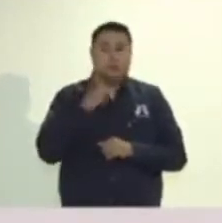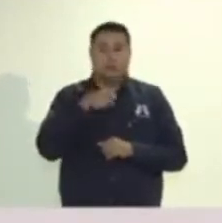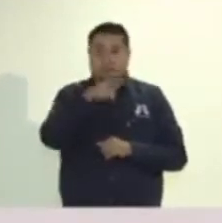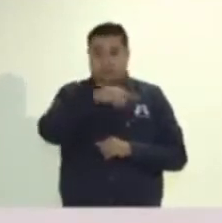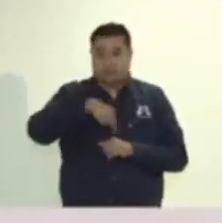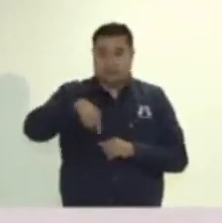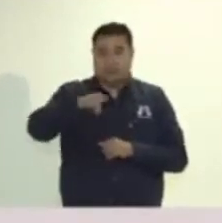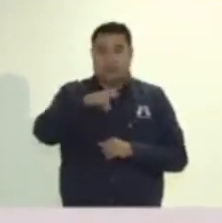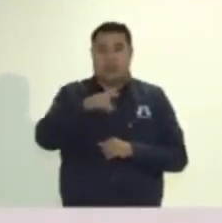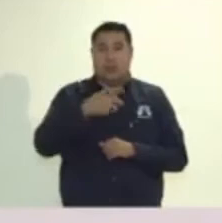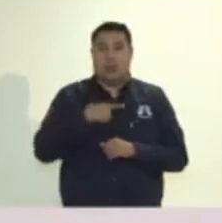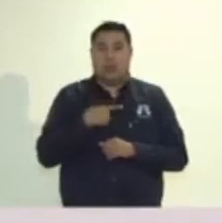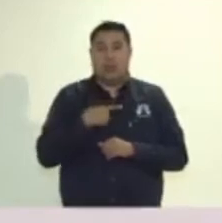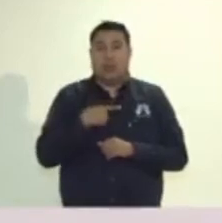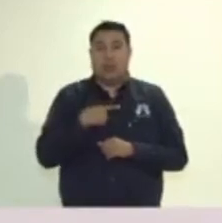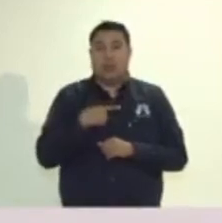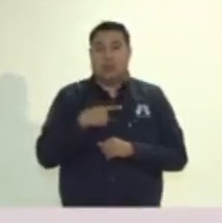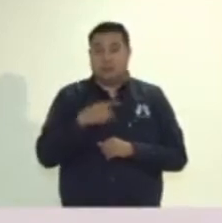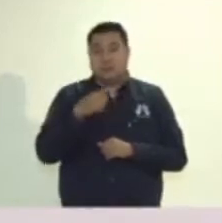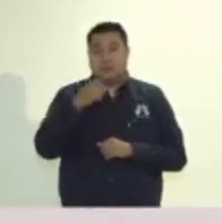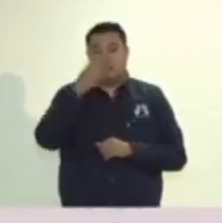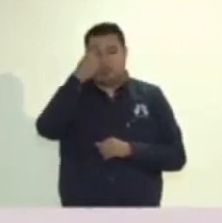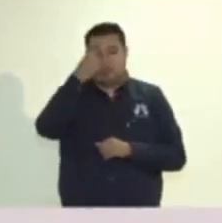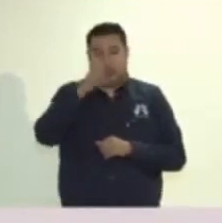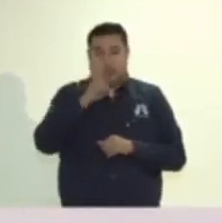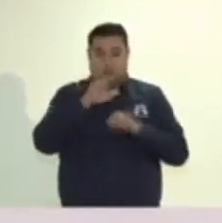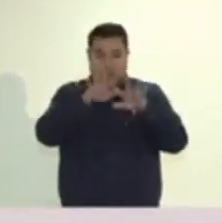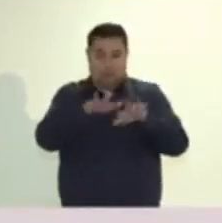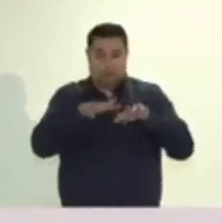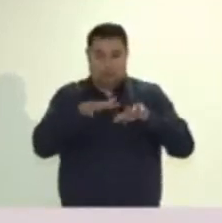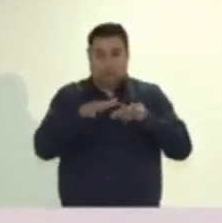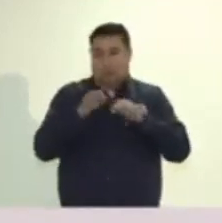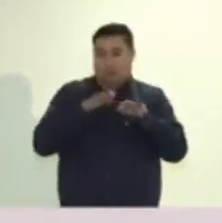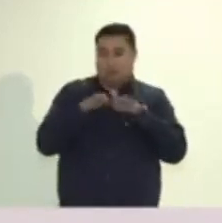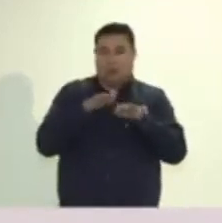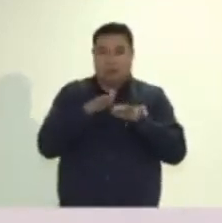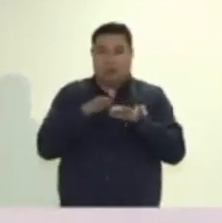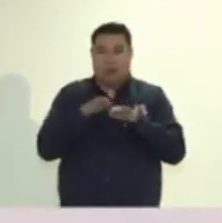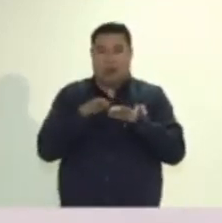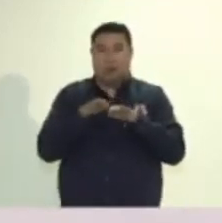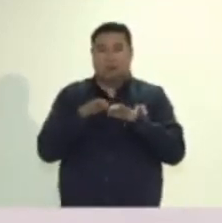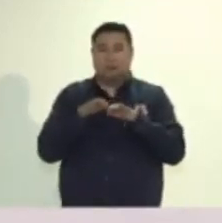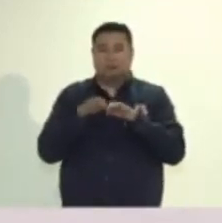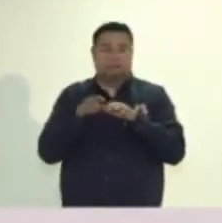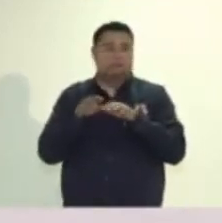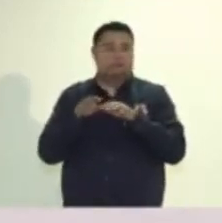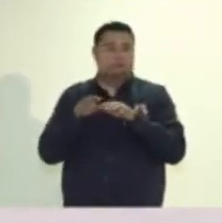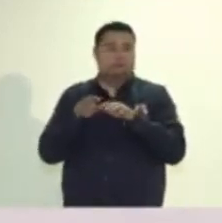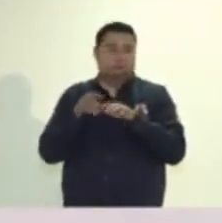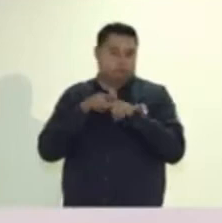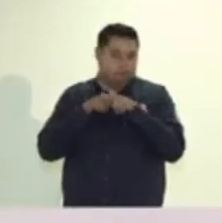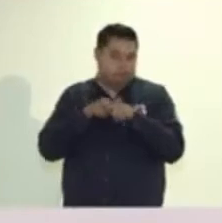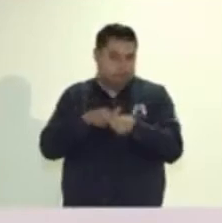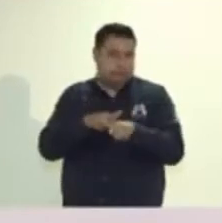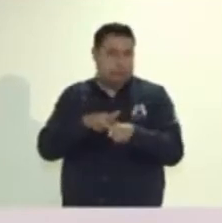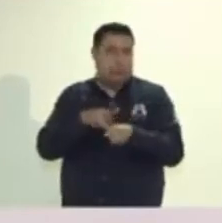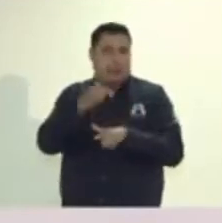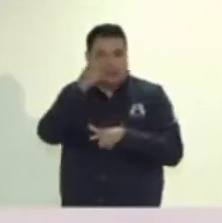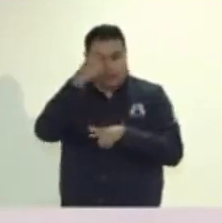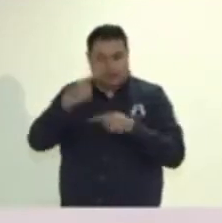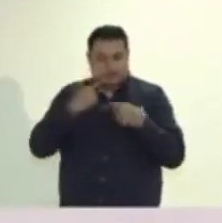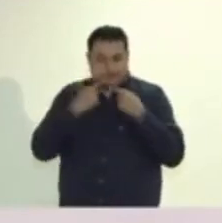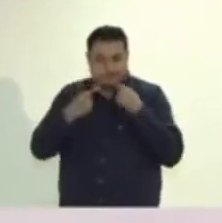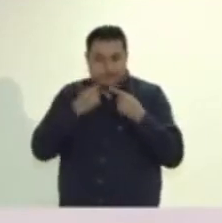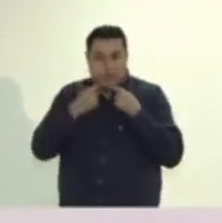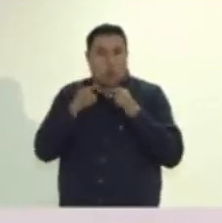establezcan en sesión permanente para poder empezar a trabajar en conjunto y establecer medidas que nos permitan manejar